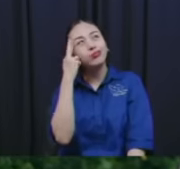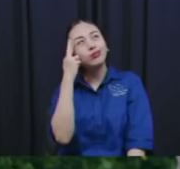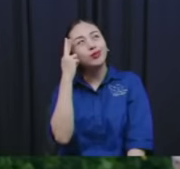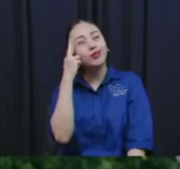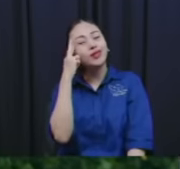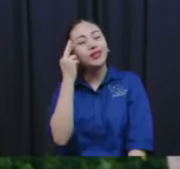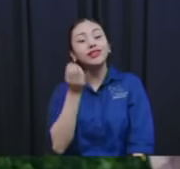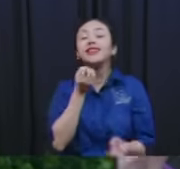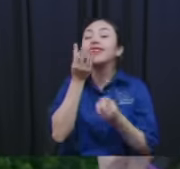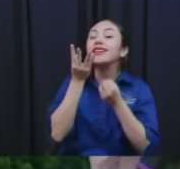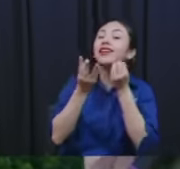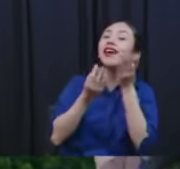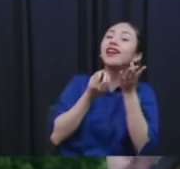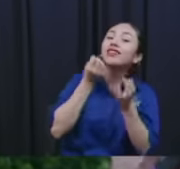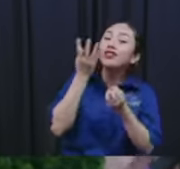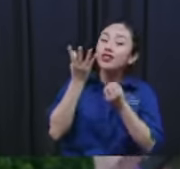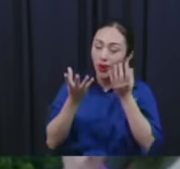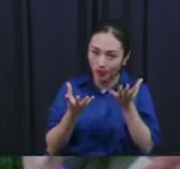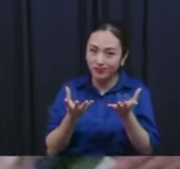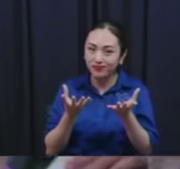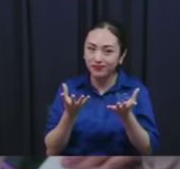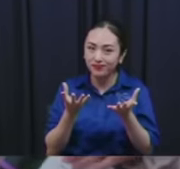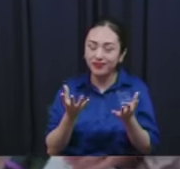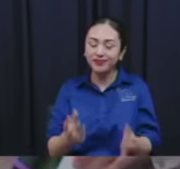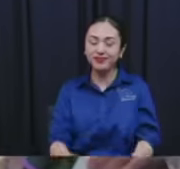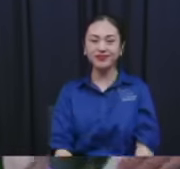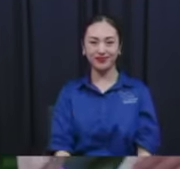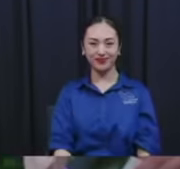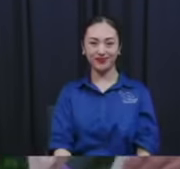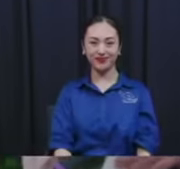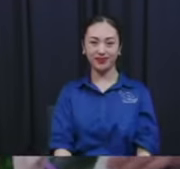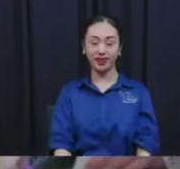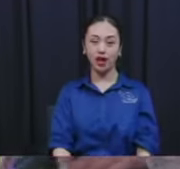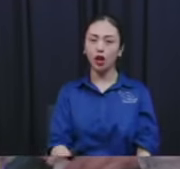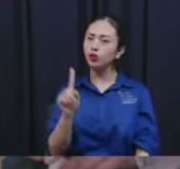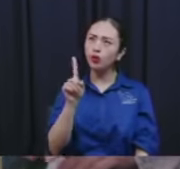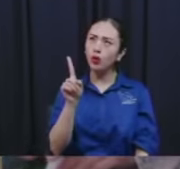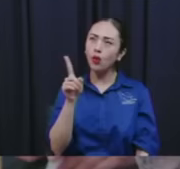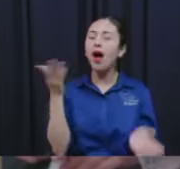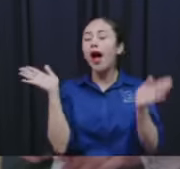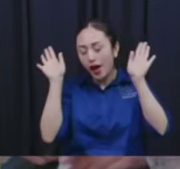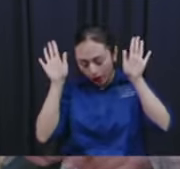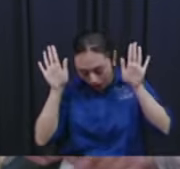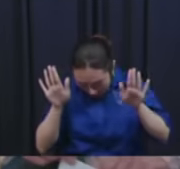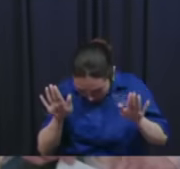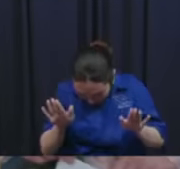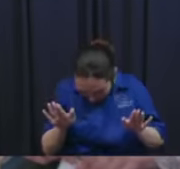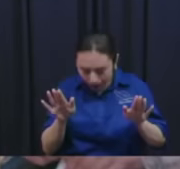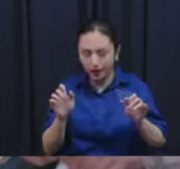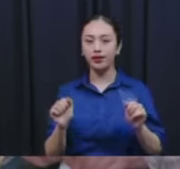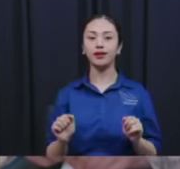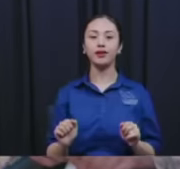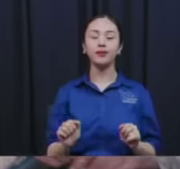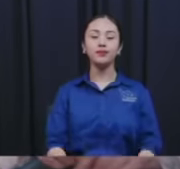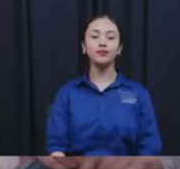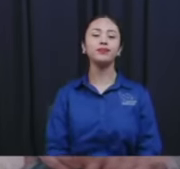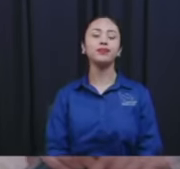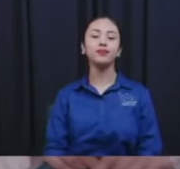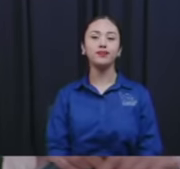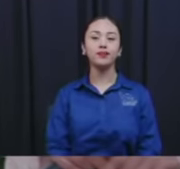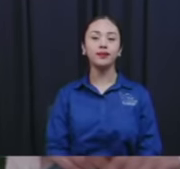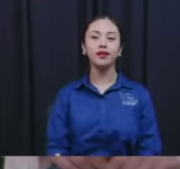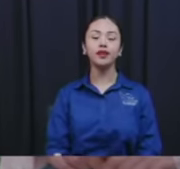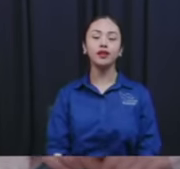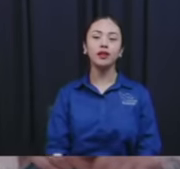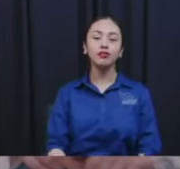ese himno quizás no es Ah pues un himno de adoración digámoslo así verdad e ni un himno